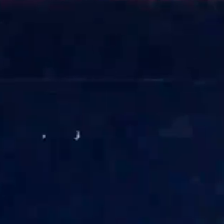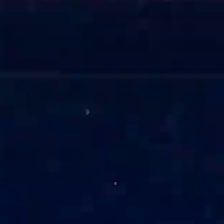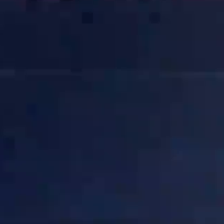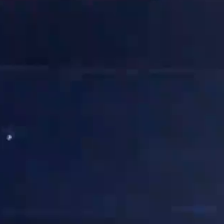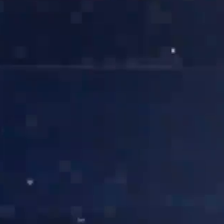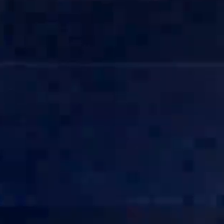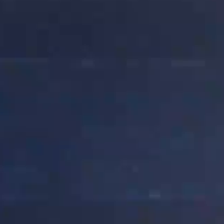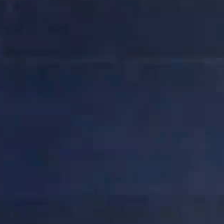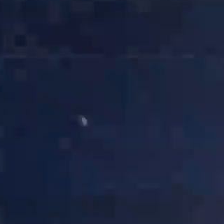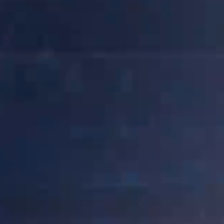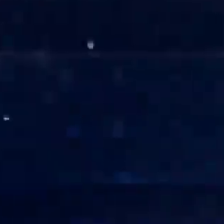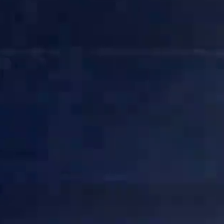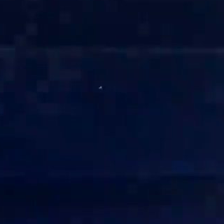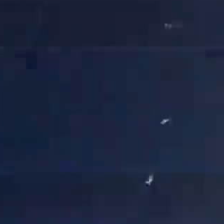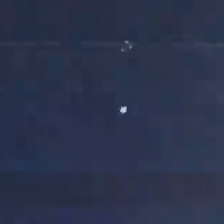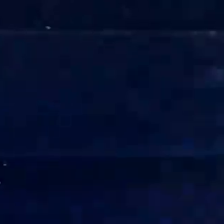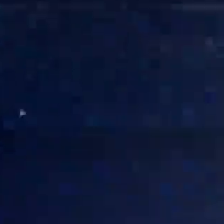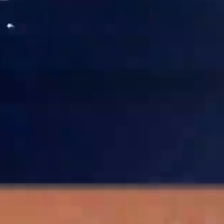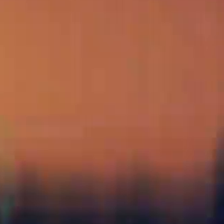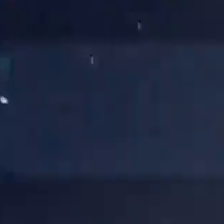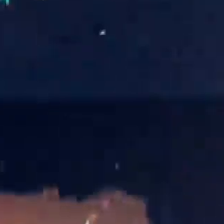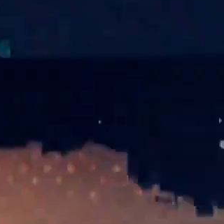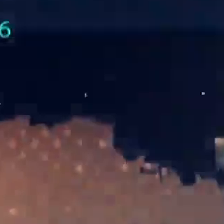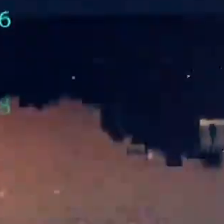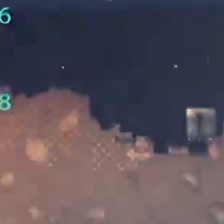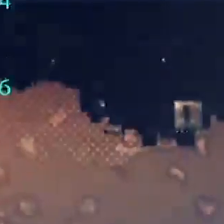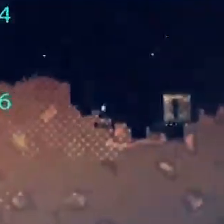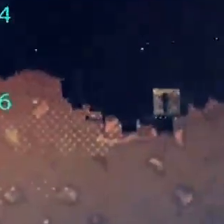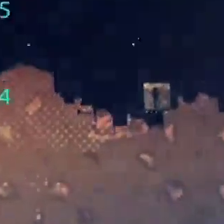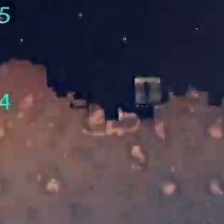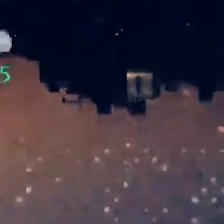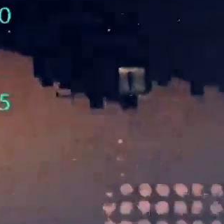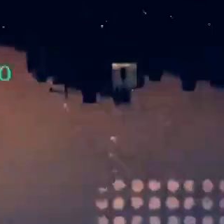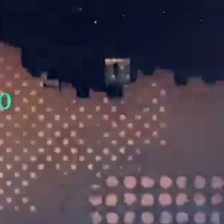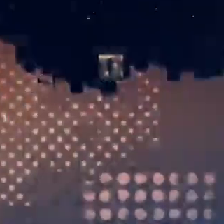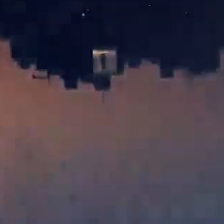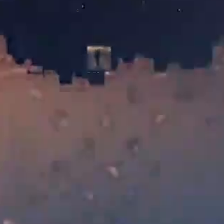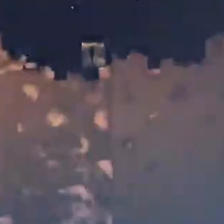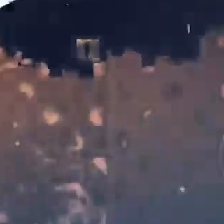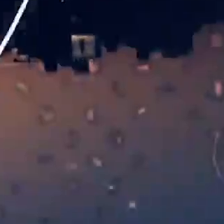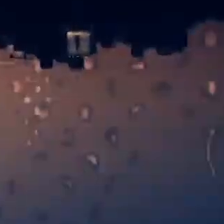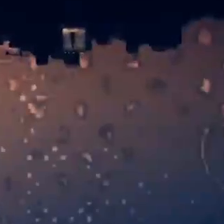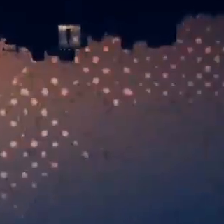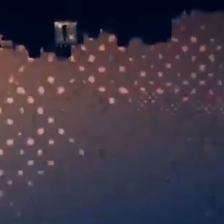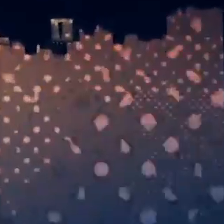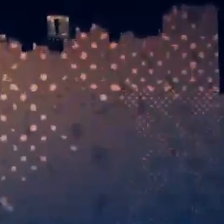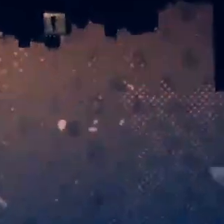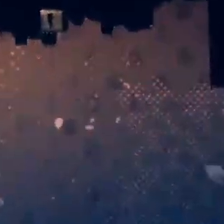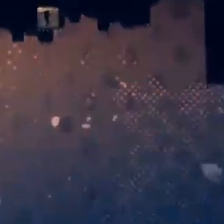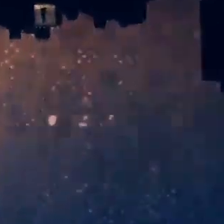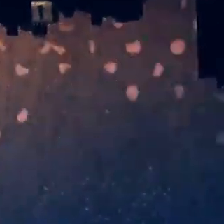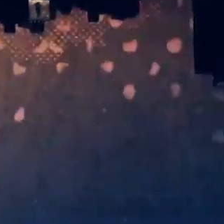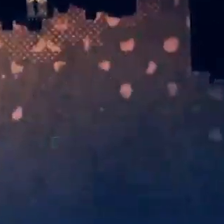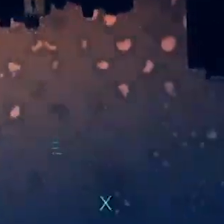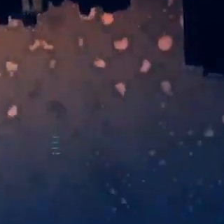de video se enciende. Entre verde y cemento la fauna se revuelve. Historias cotidianas en un pool diferente. Hablando la gente se